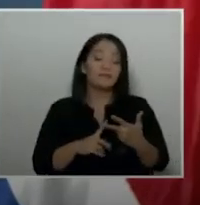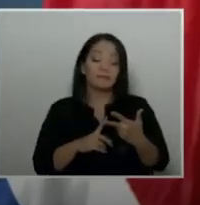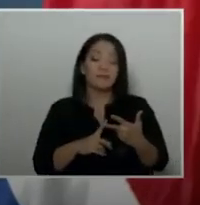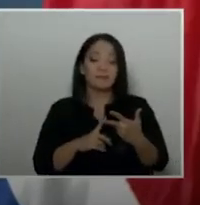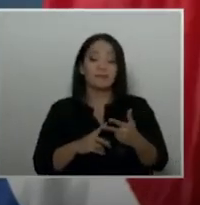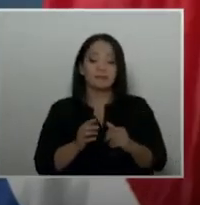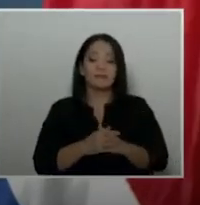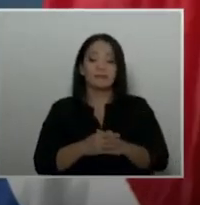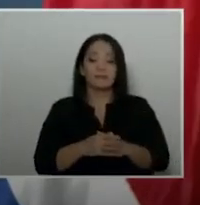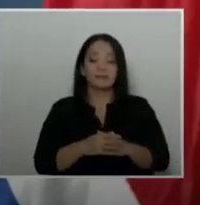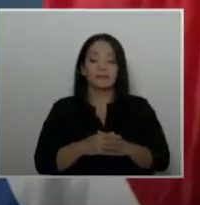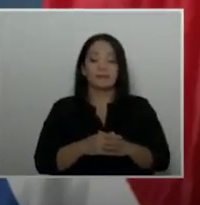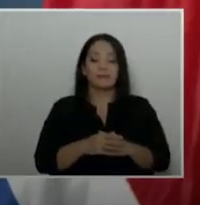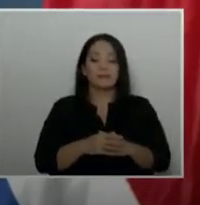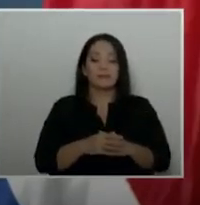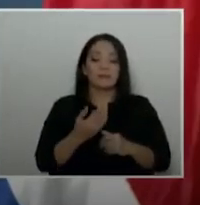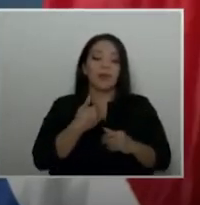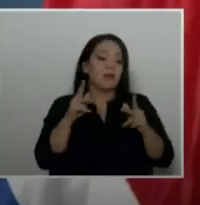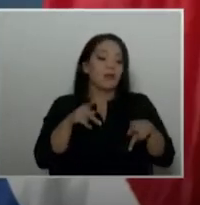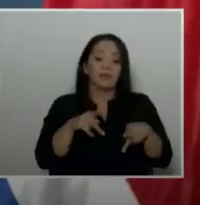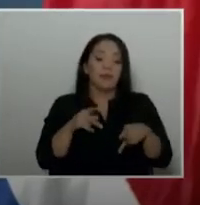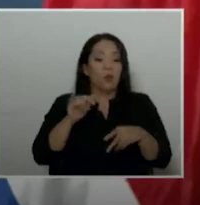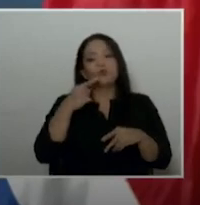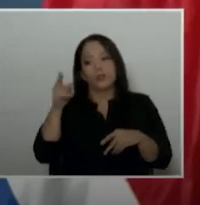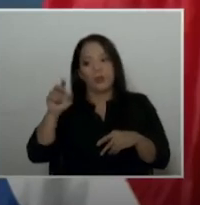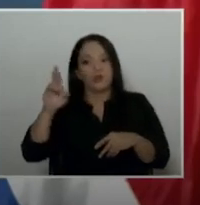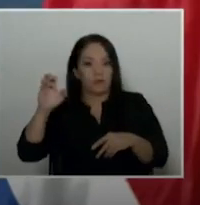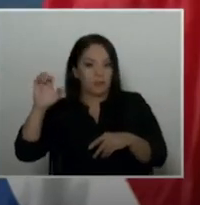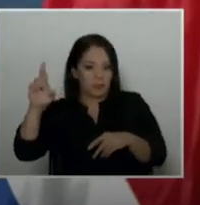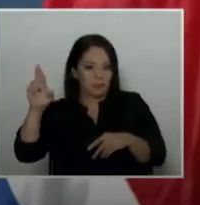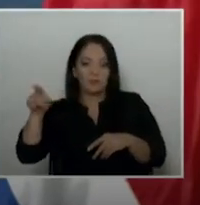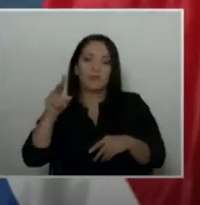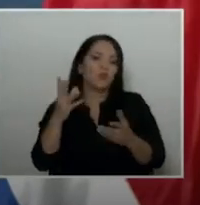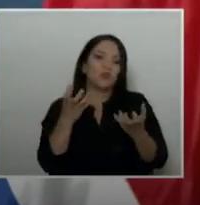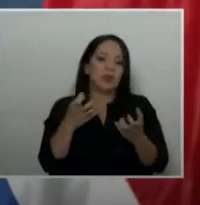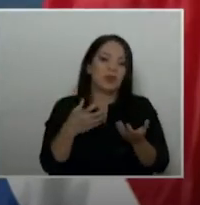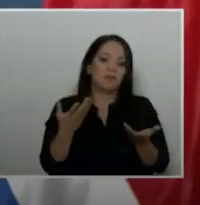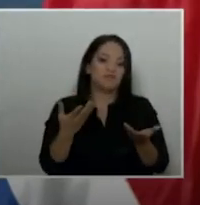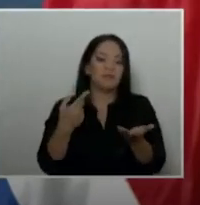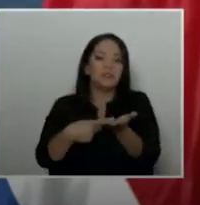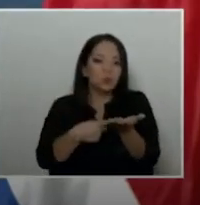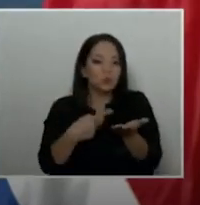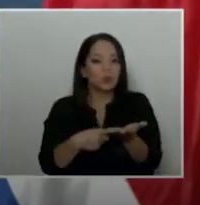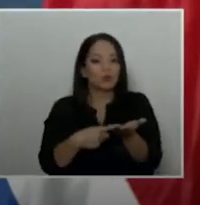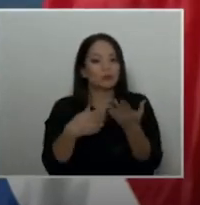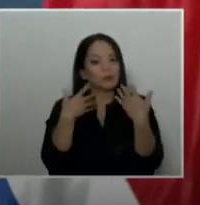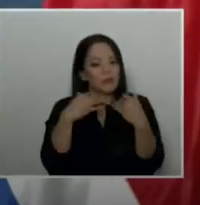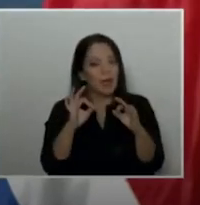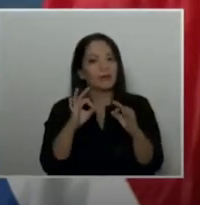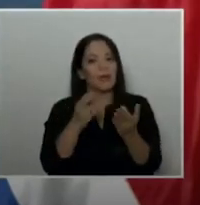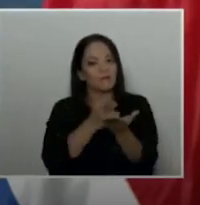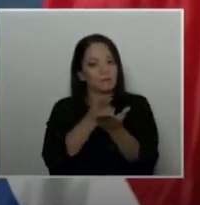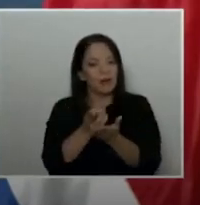como dice usted, don Richard, tener una discusión sana, franca, basada en